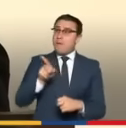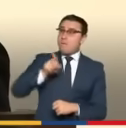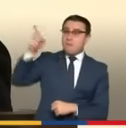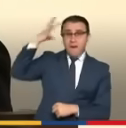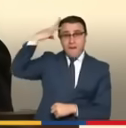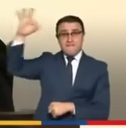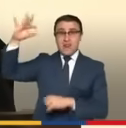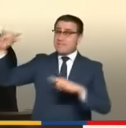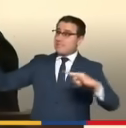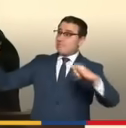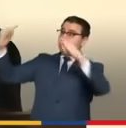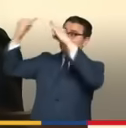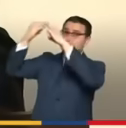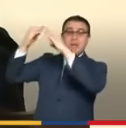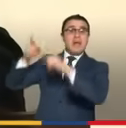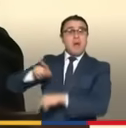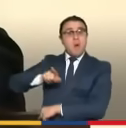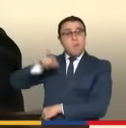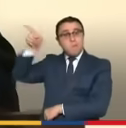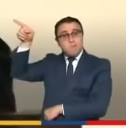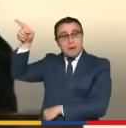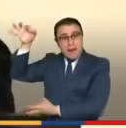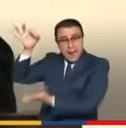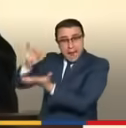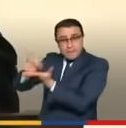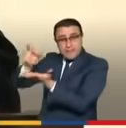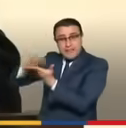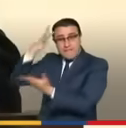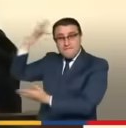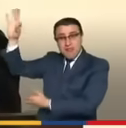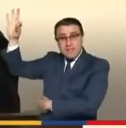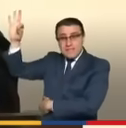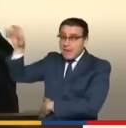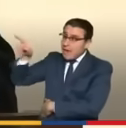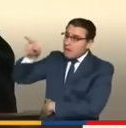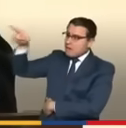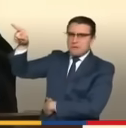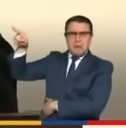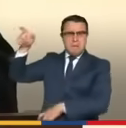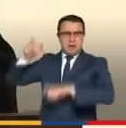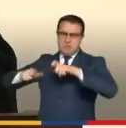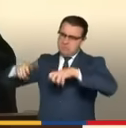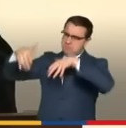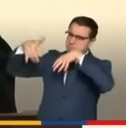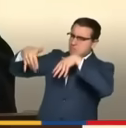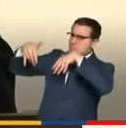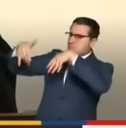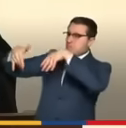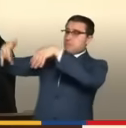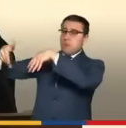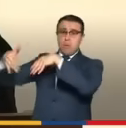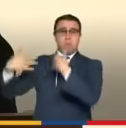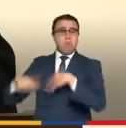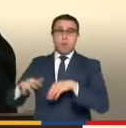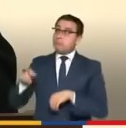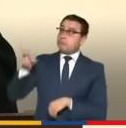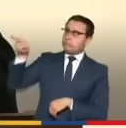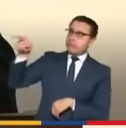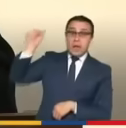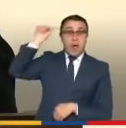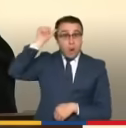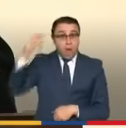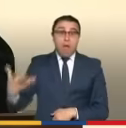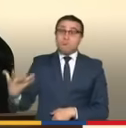como antaño? No olvidemos que allí siempre surgió de una manera contundente la historia